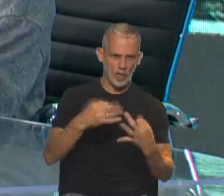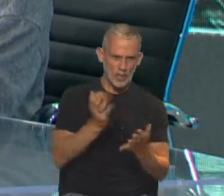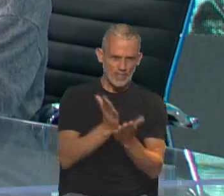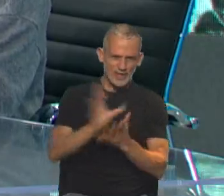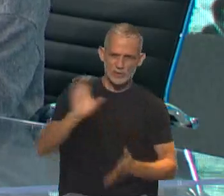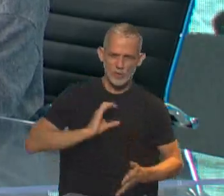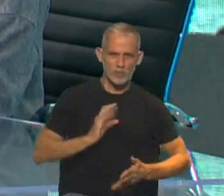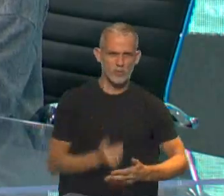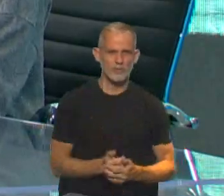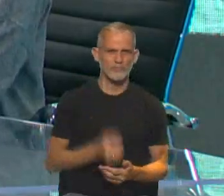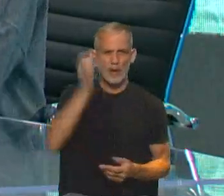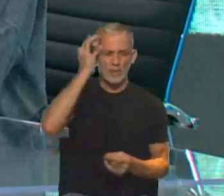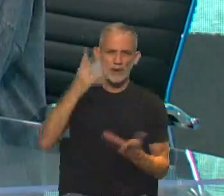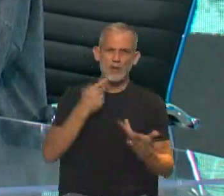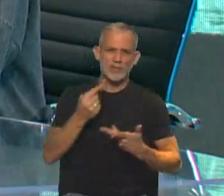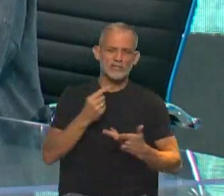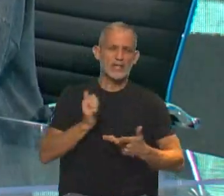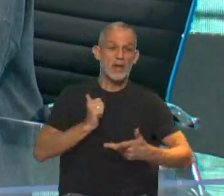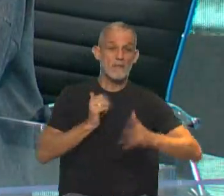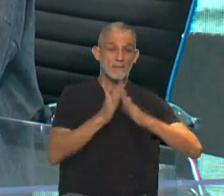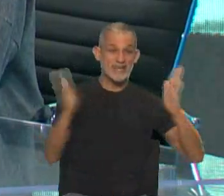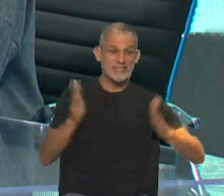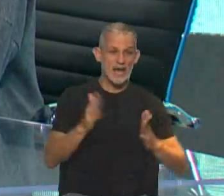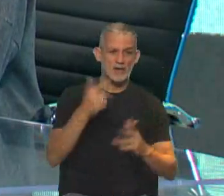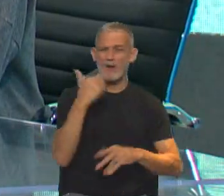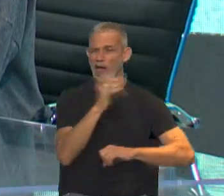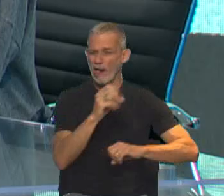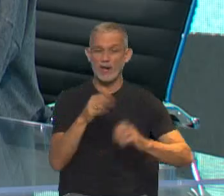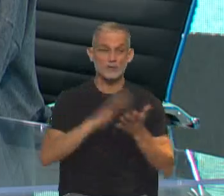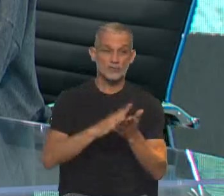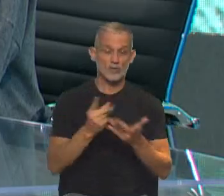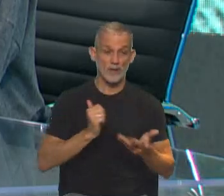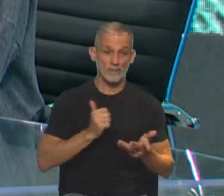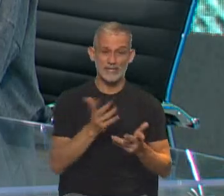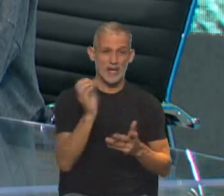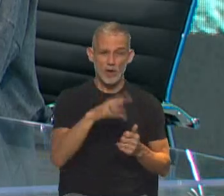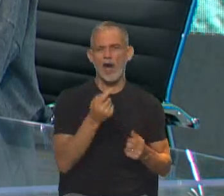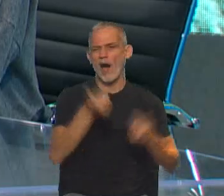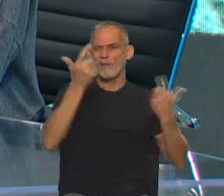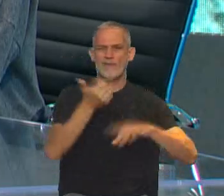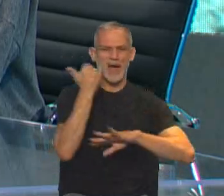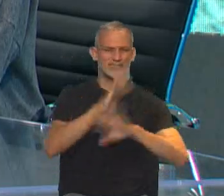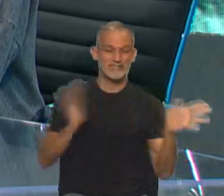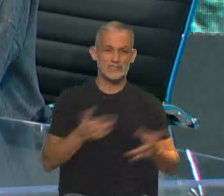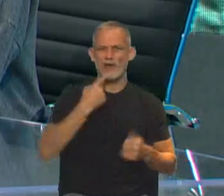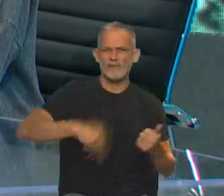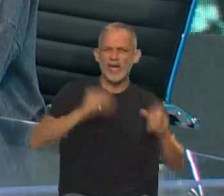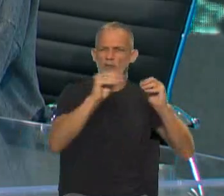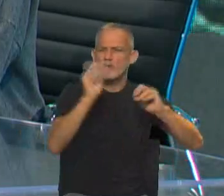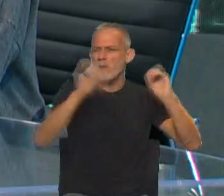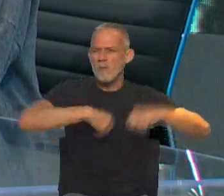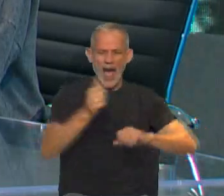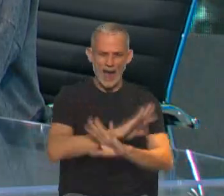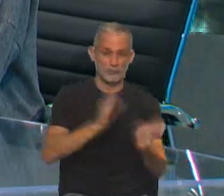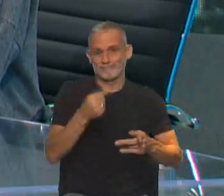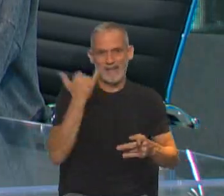esto, Celina, porque hablar de la dictadura y pegarle a la dictadura con respecto a Malvinas y respecto a todo es fácil porque son feos, sucios y malos, ¿no?